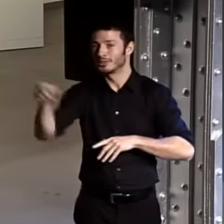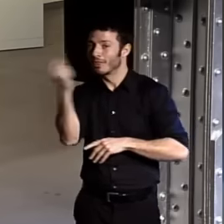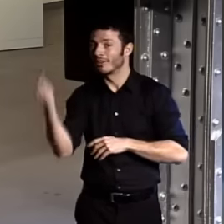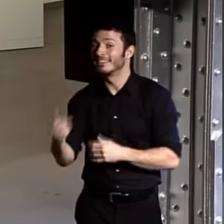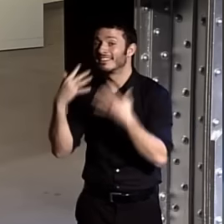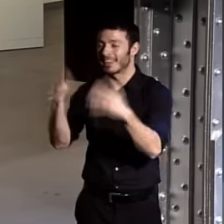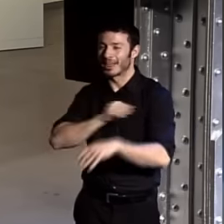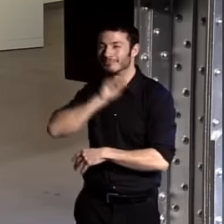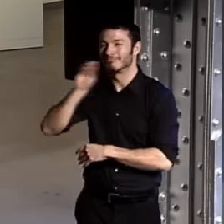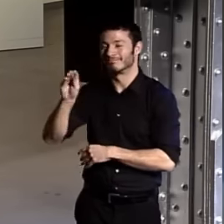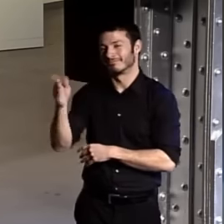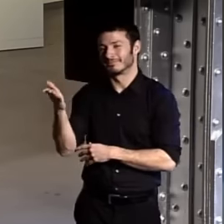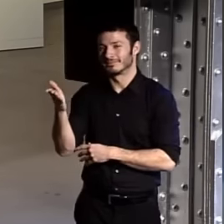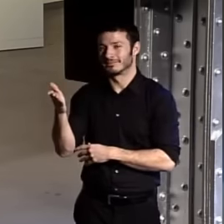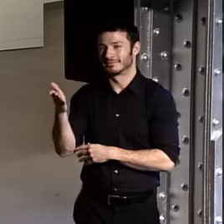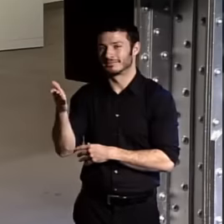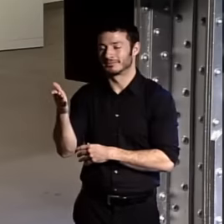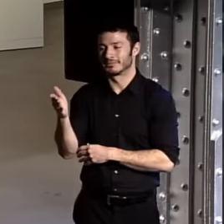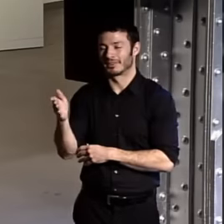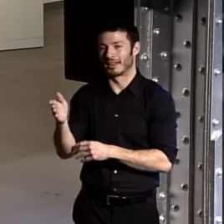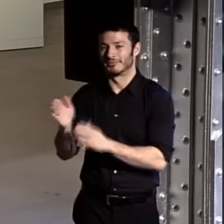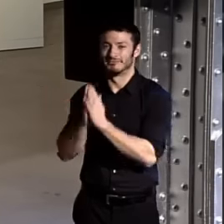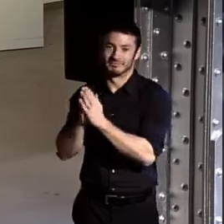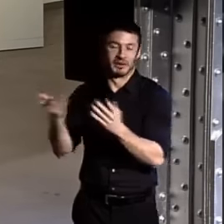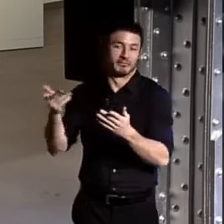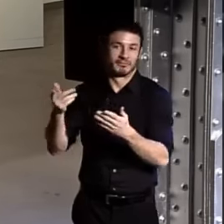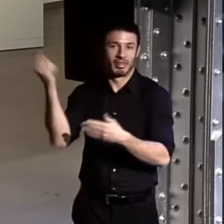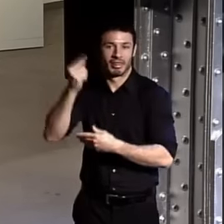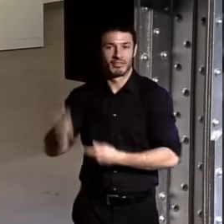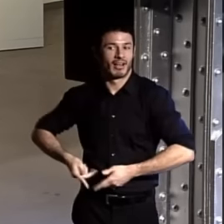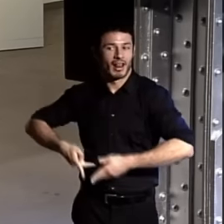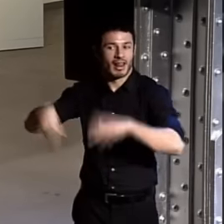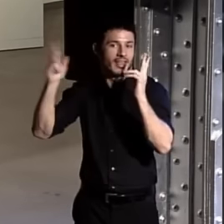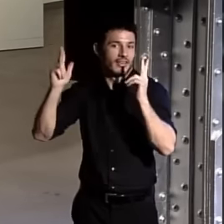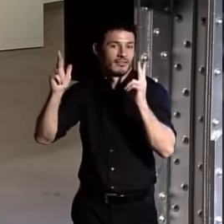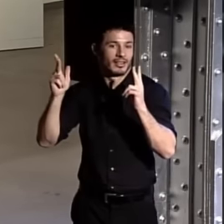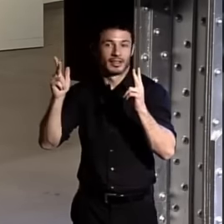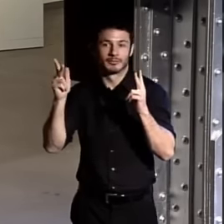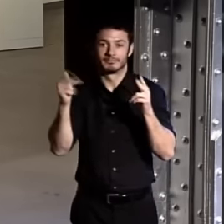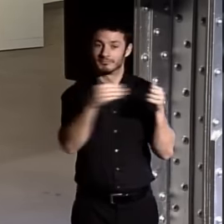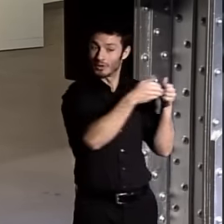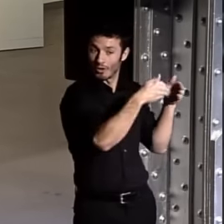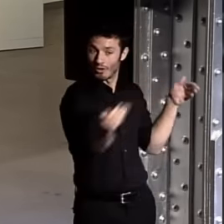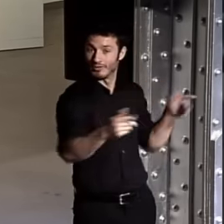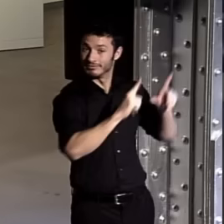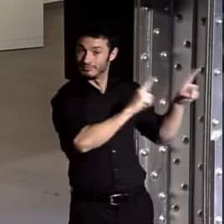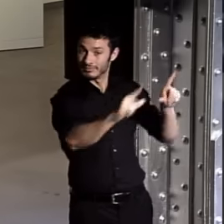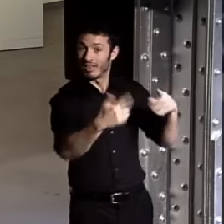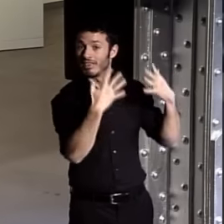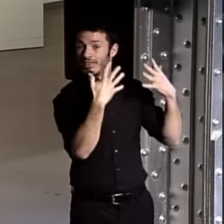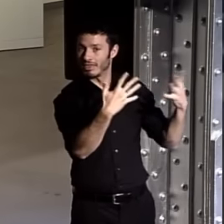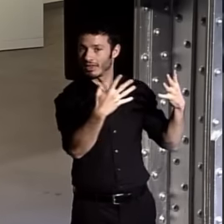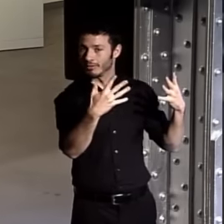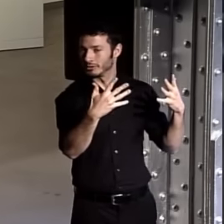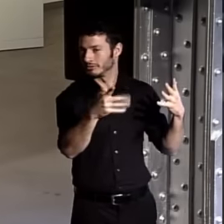Y e historietistas eh que dibujaran libremente una interpretación de una selección de 10 obras del patrimonio